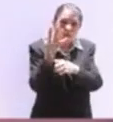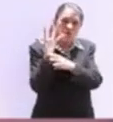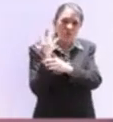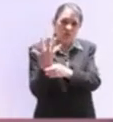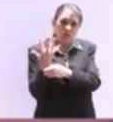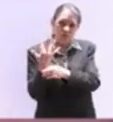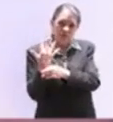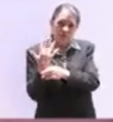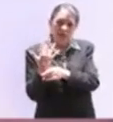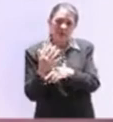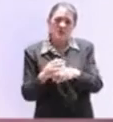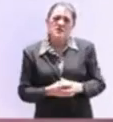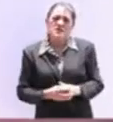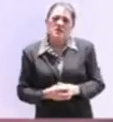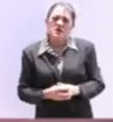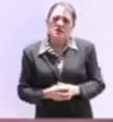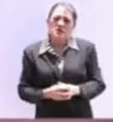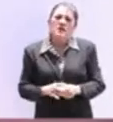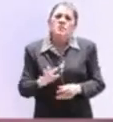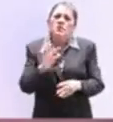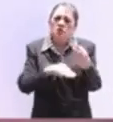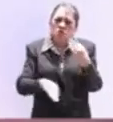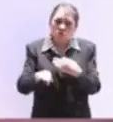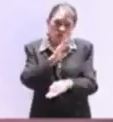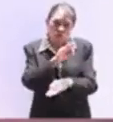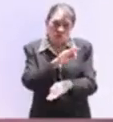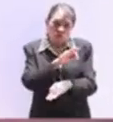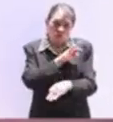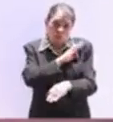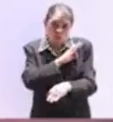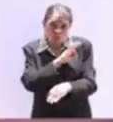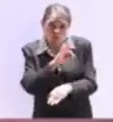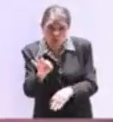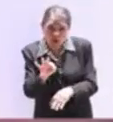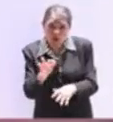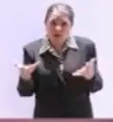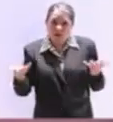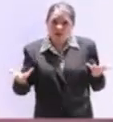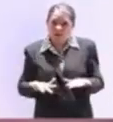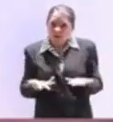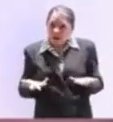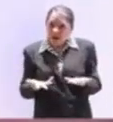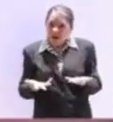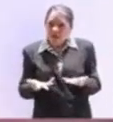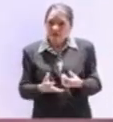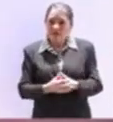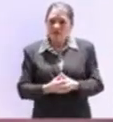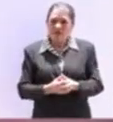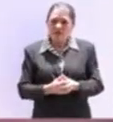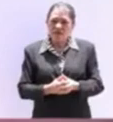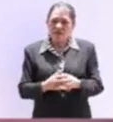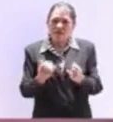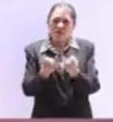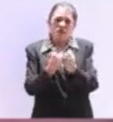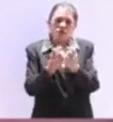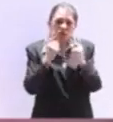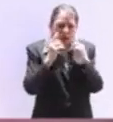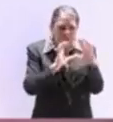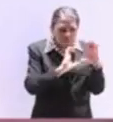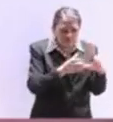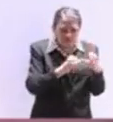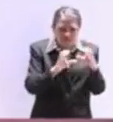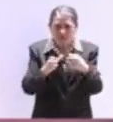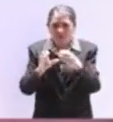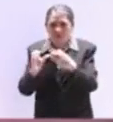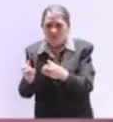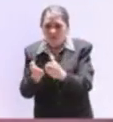se achican y ustedes tienen la posibilidad de hacer una excepción sobre el territorio a